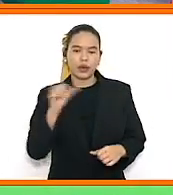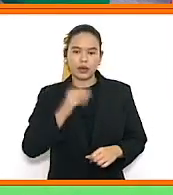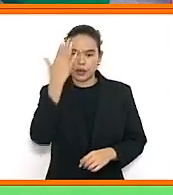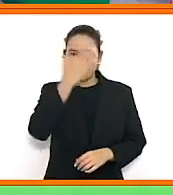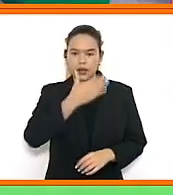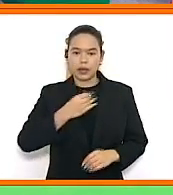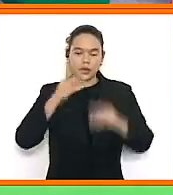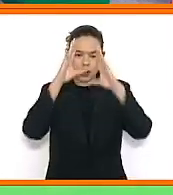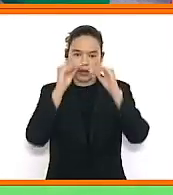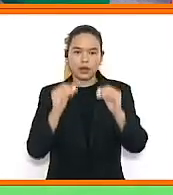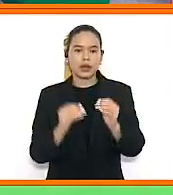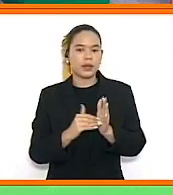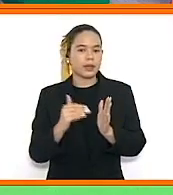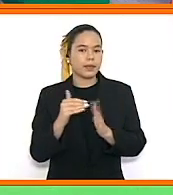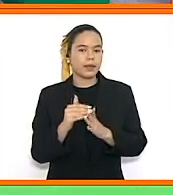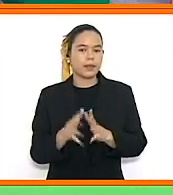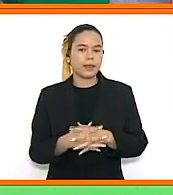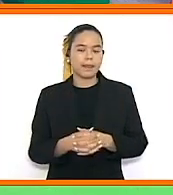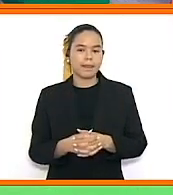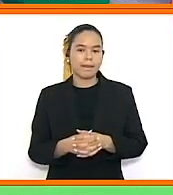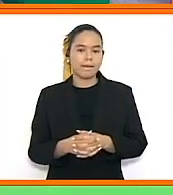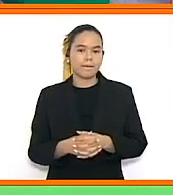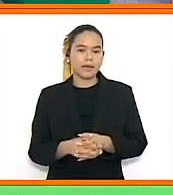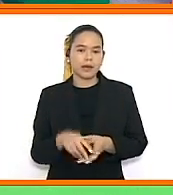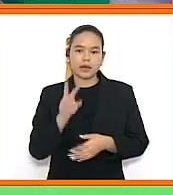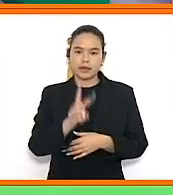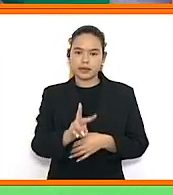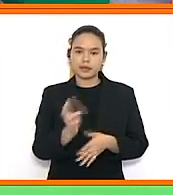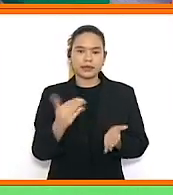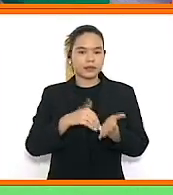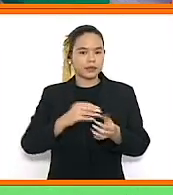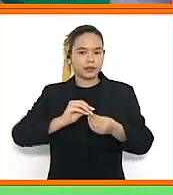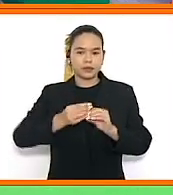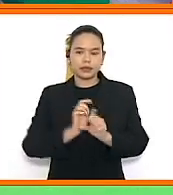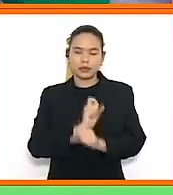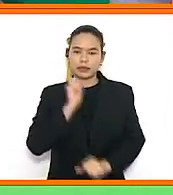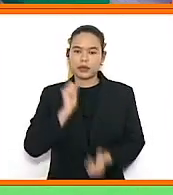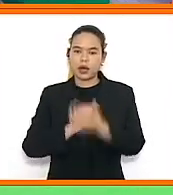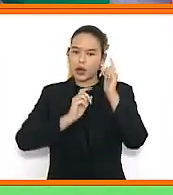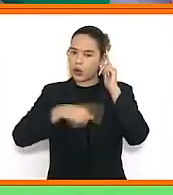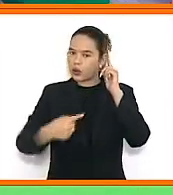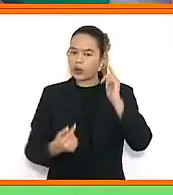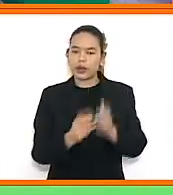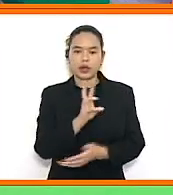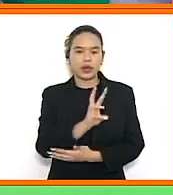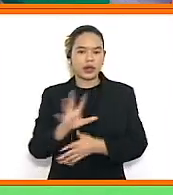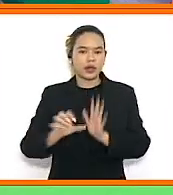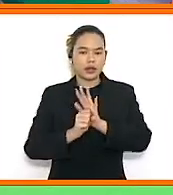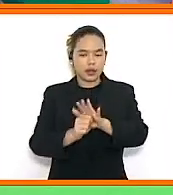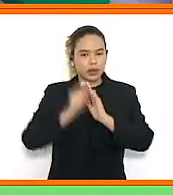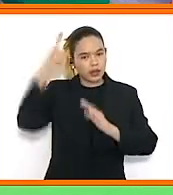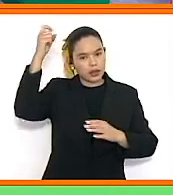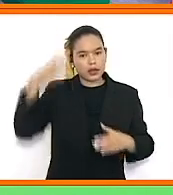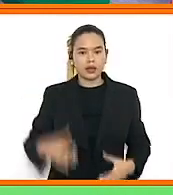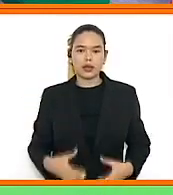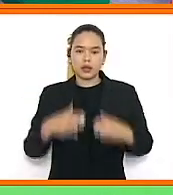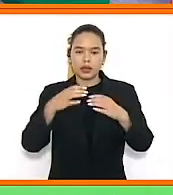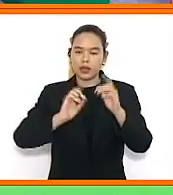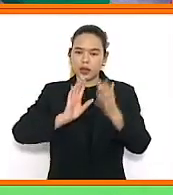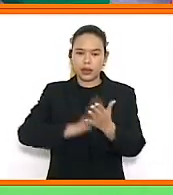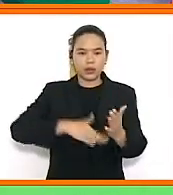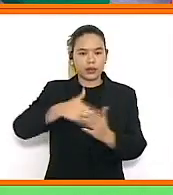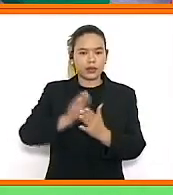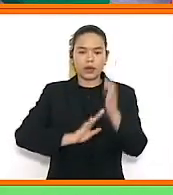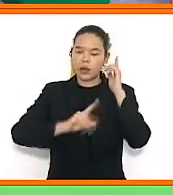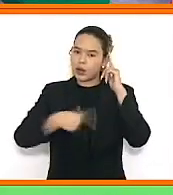noche millonaria. Y ese es el 2. Los números ganadores en diaria es el 65 con su símbolo de sueños pintura.